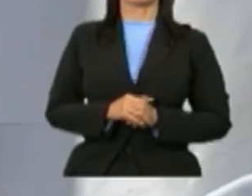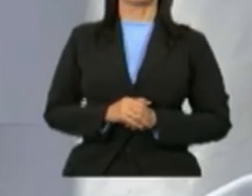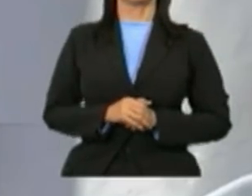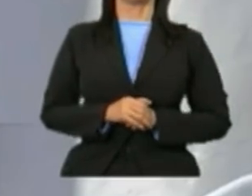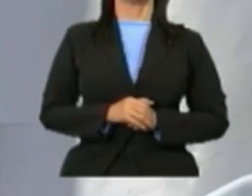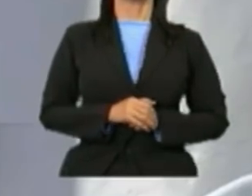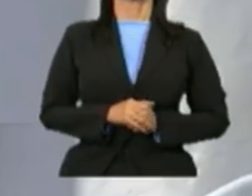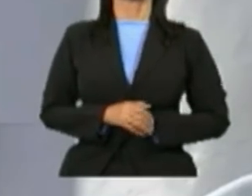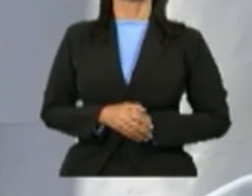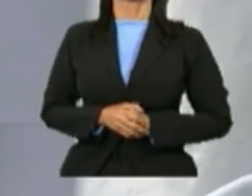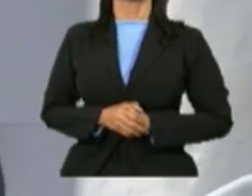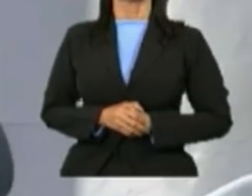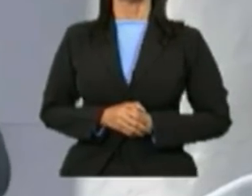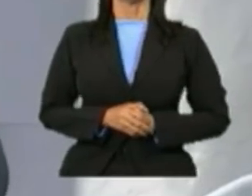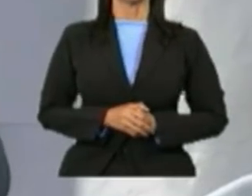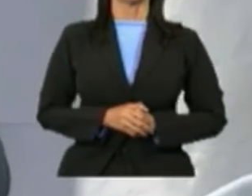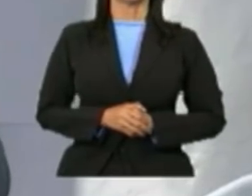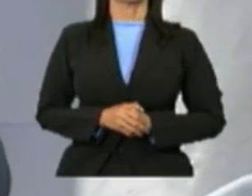fallecidas.